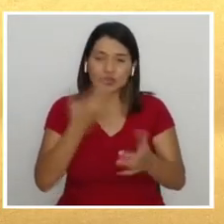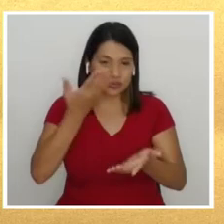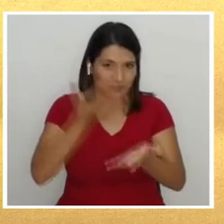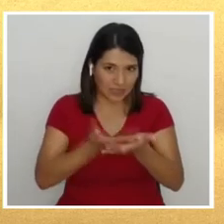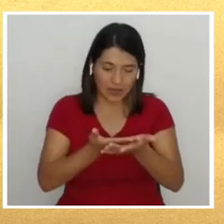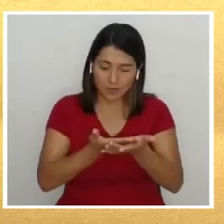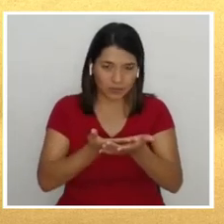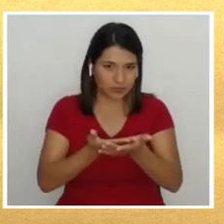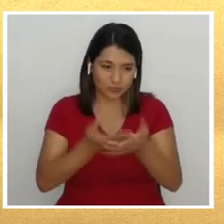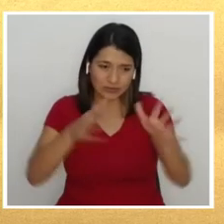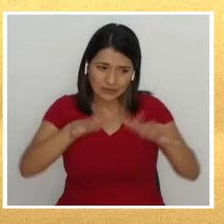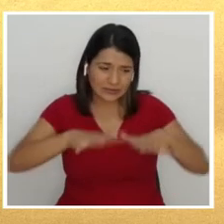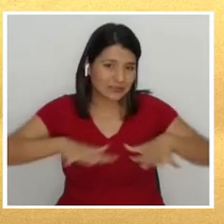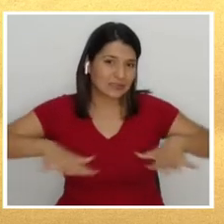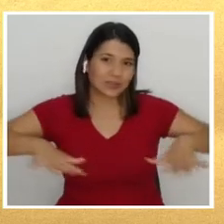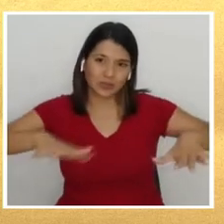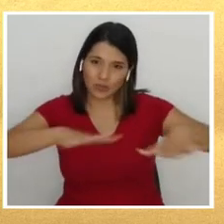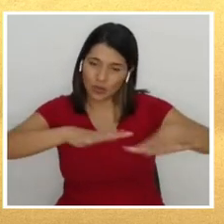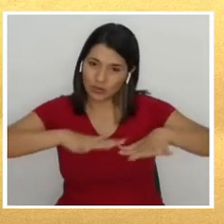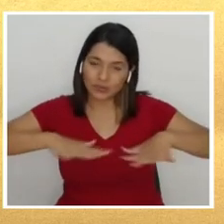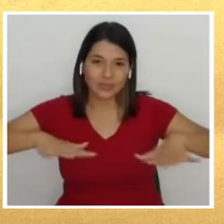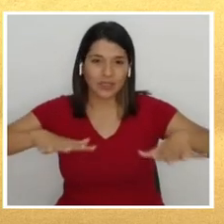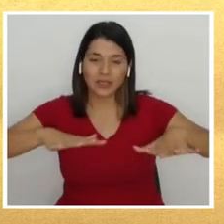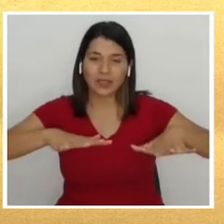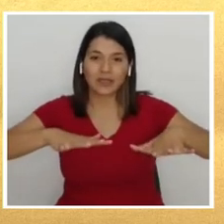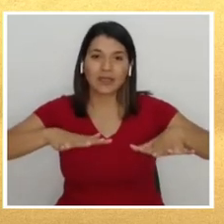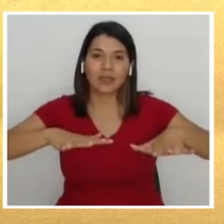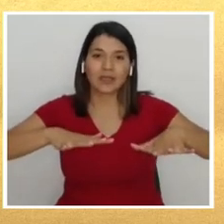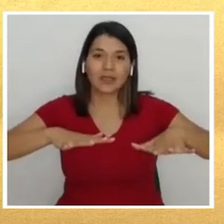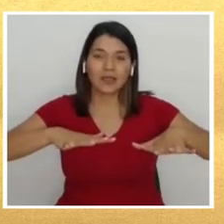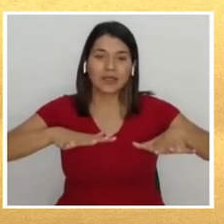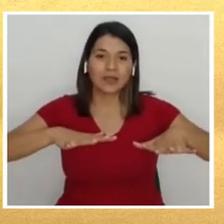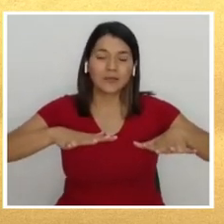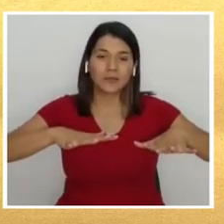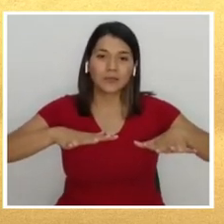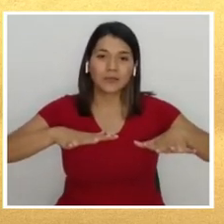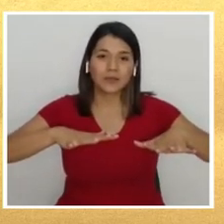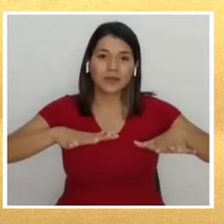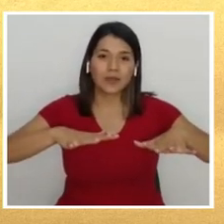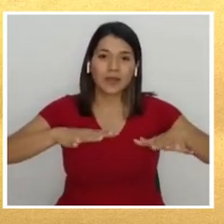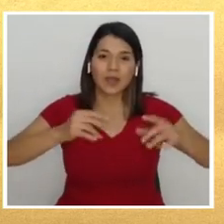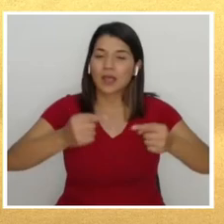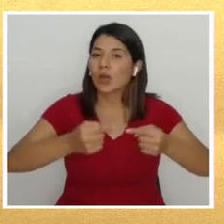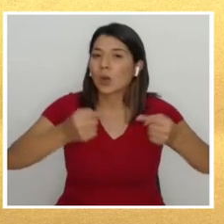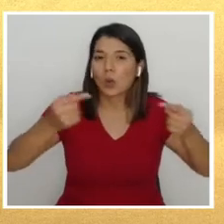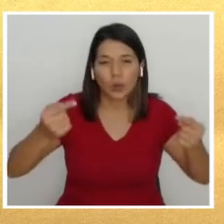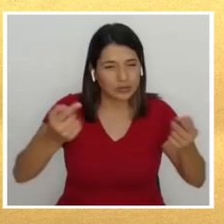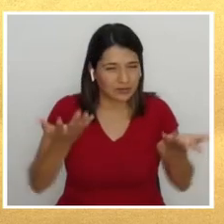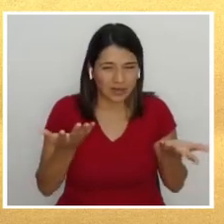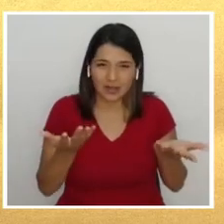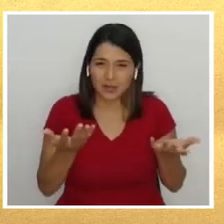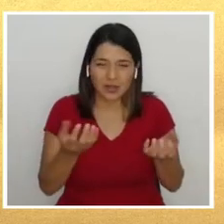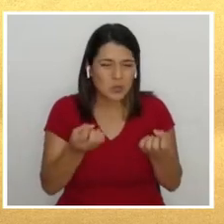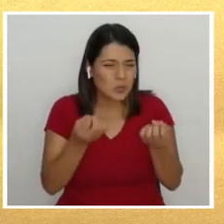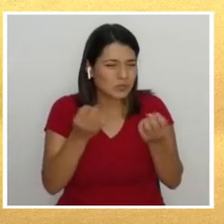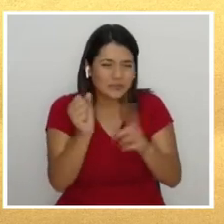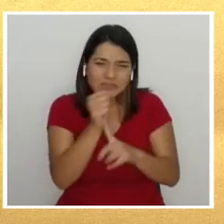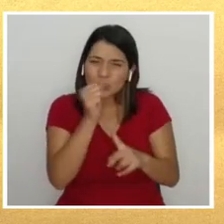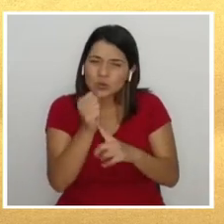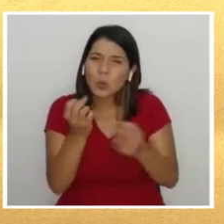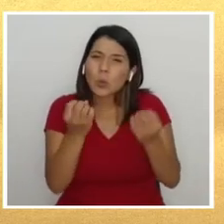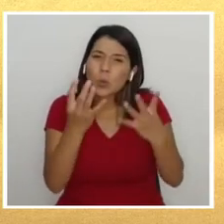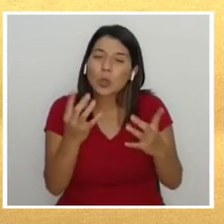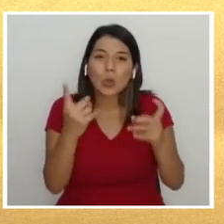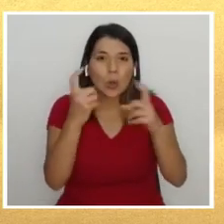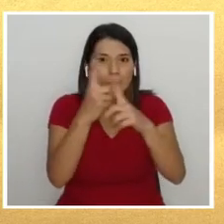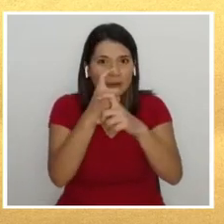fueron factores en contra, factores muy complicados con los que teníamos que